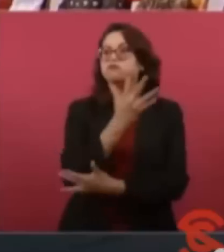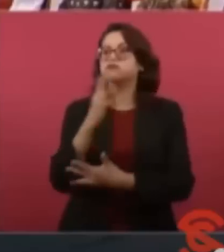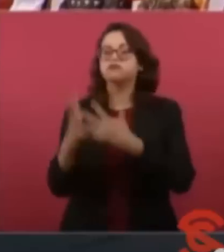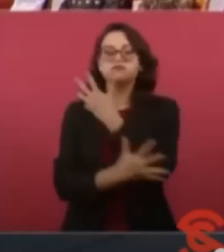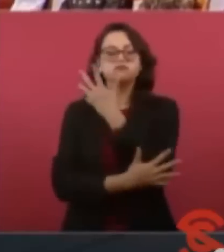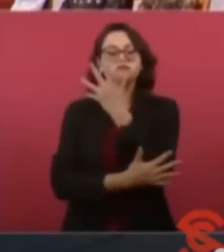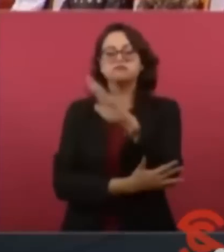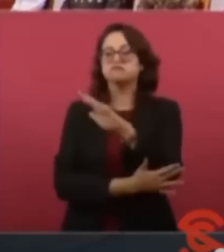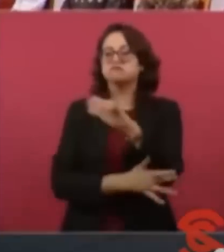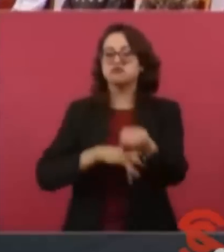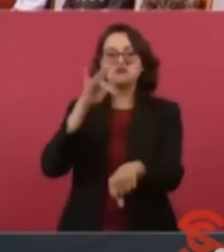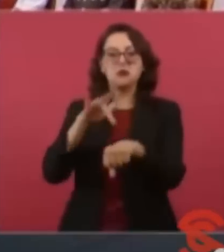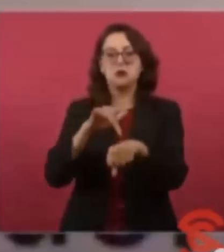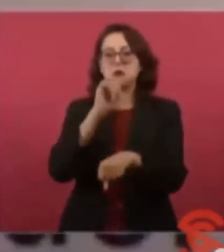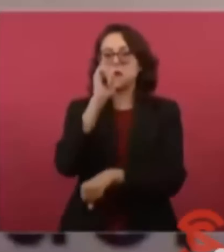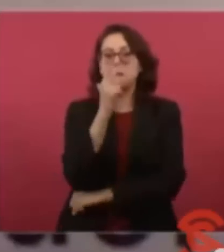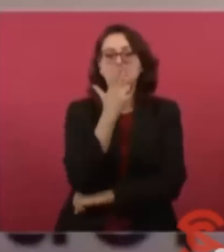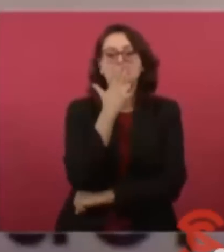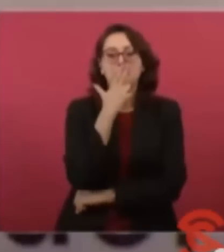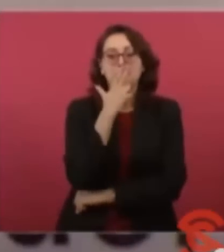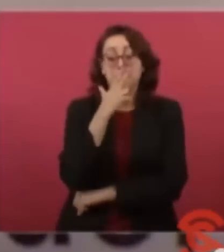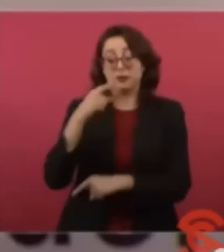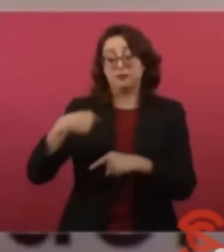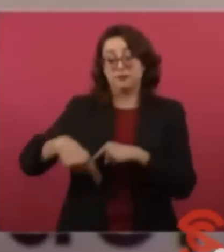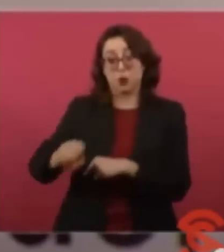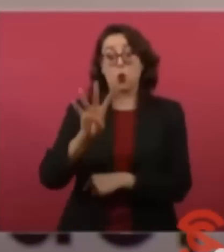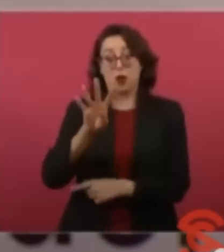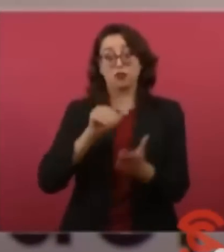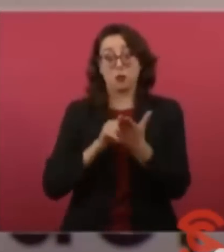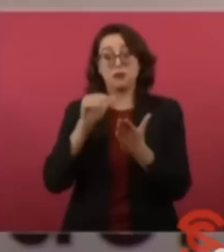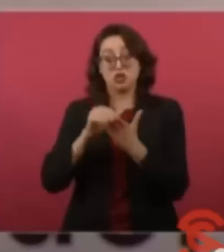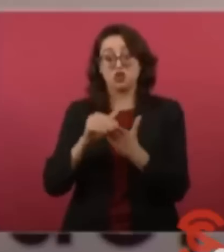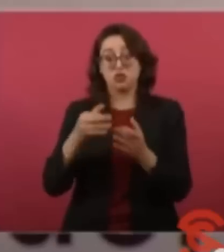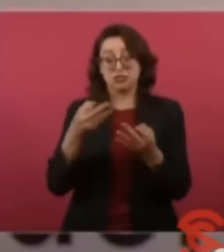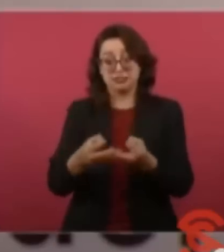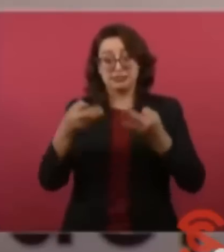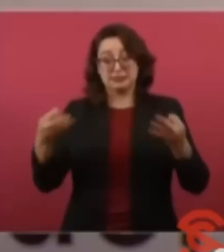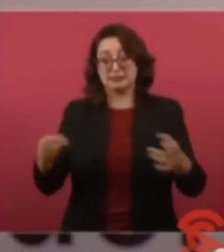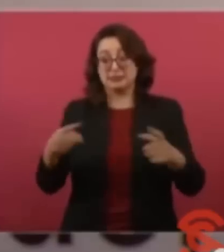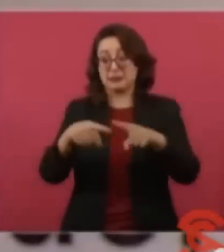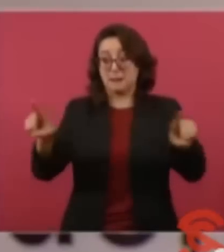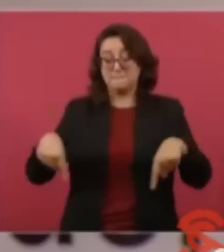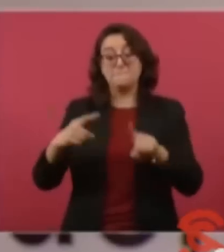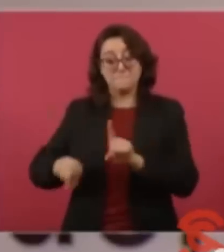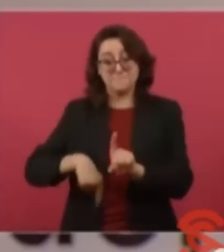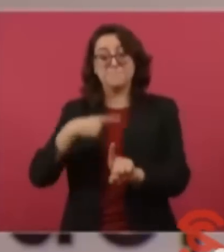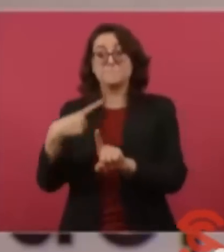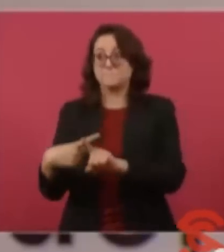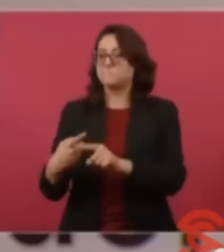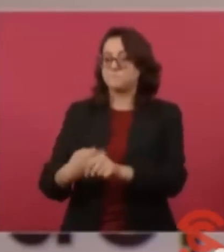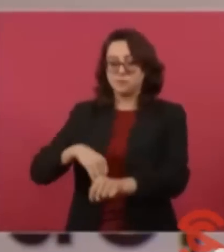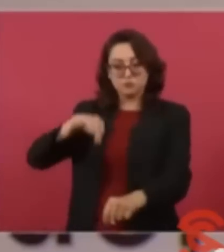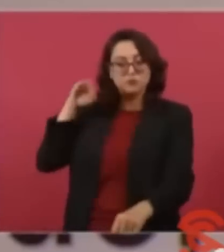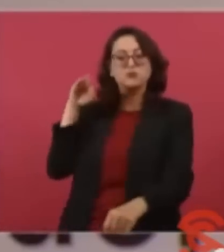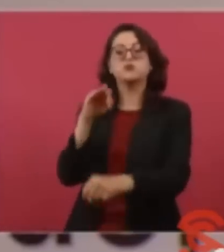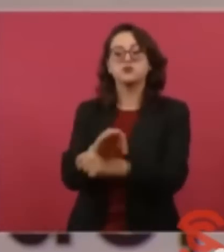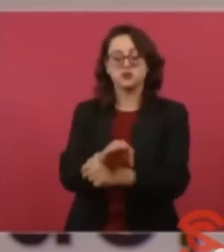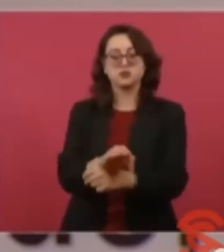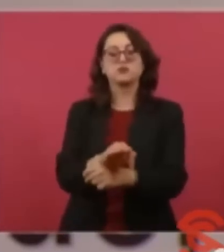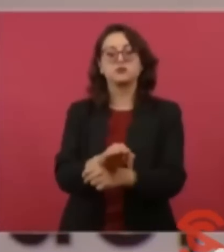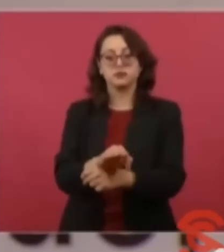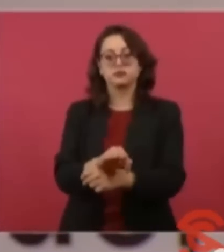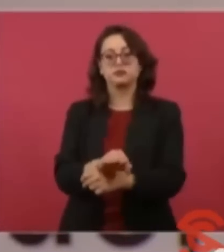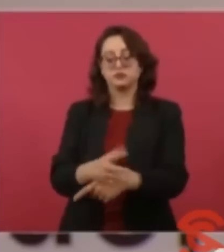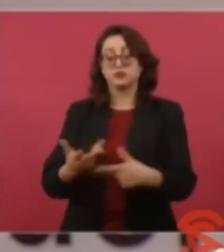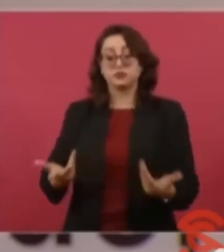cual solo nos quedaremos atrás de lo dispuesto y ejecutado en el sexenio